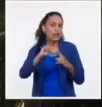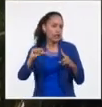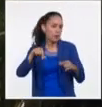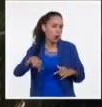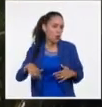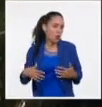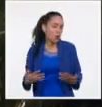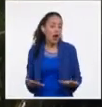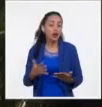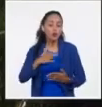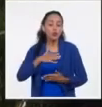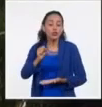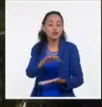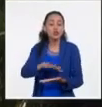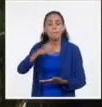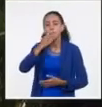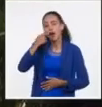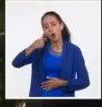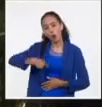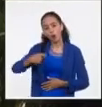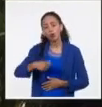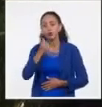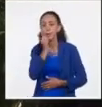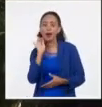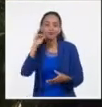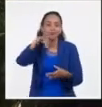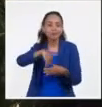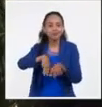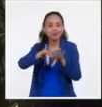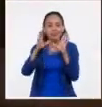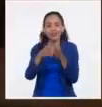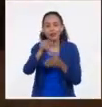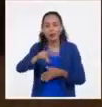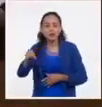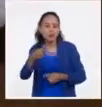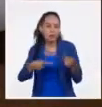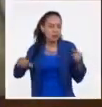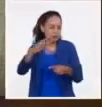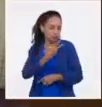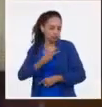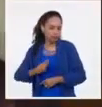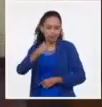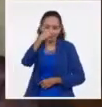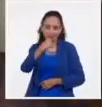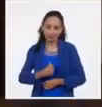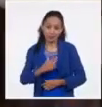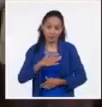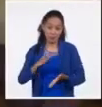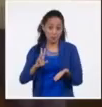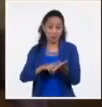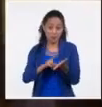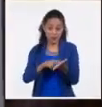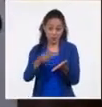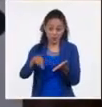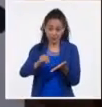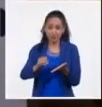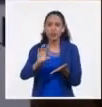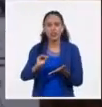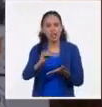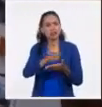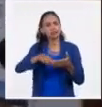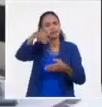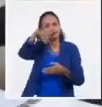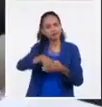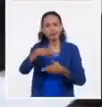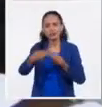sociedad sea más justa, más inclusiva, más humana. Los miembros de la mesa han asegurado que la votación se ha